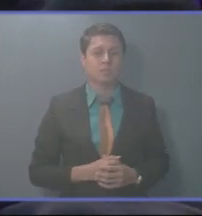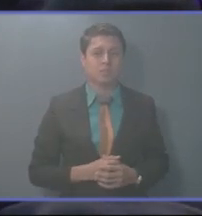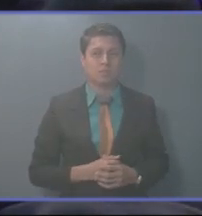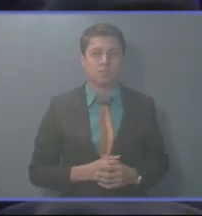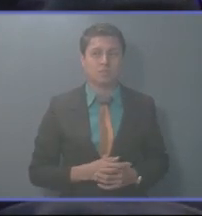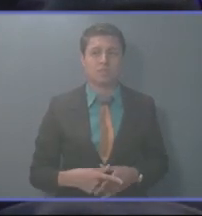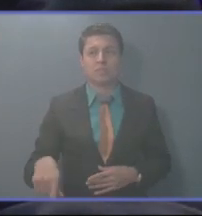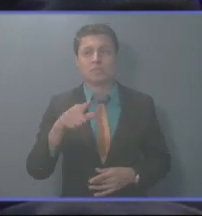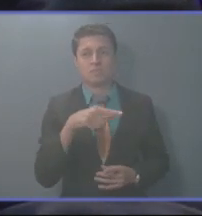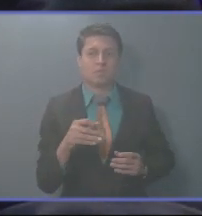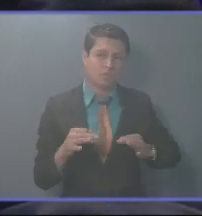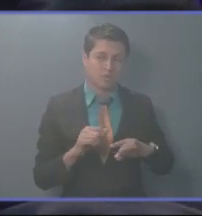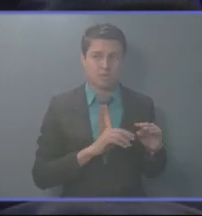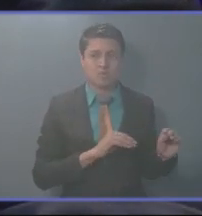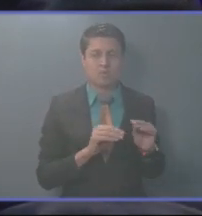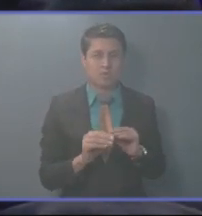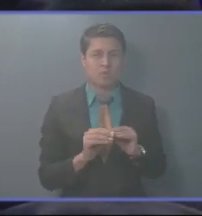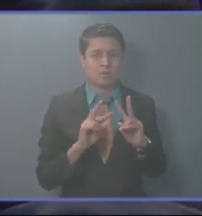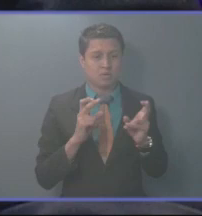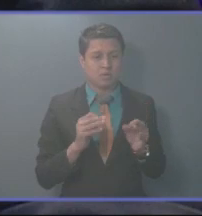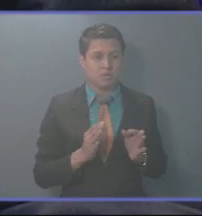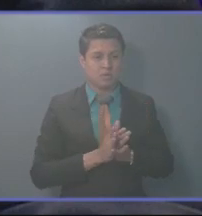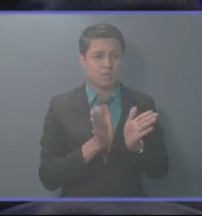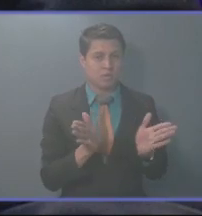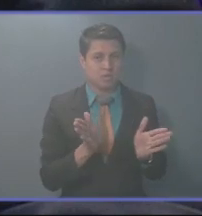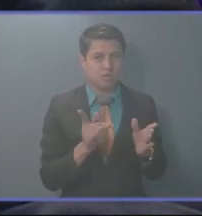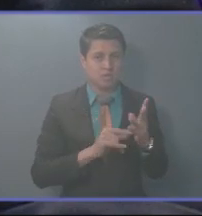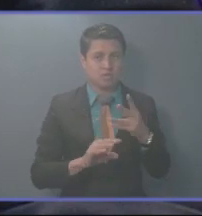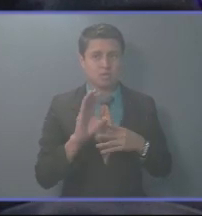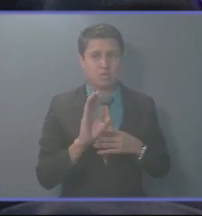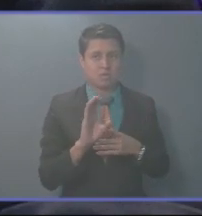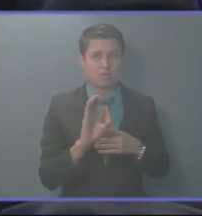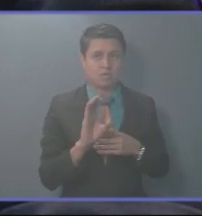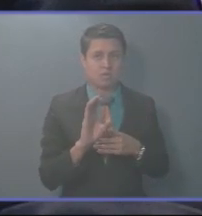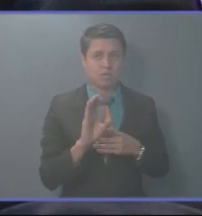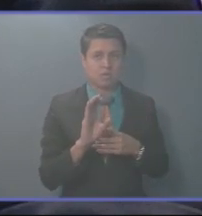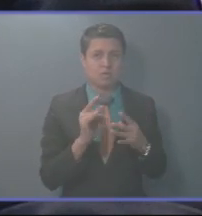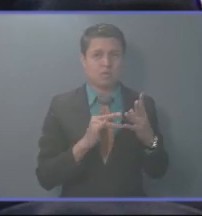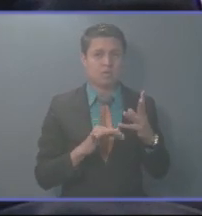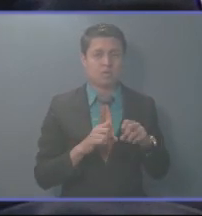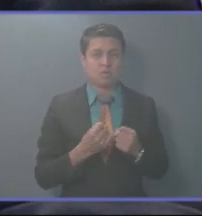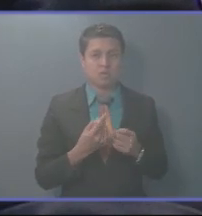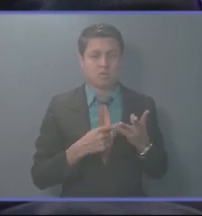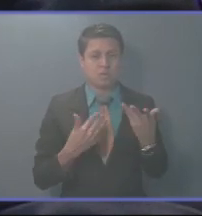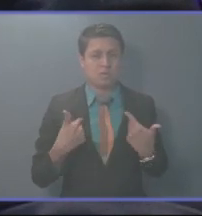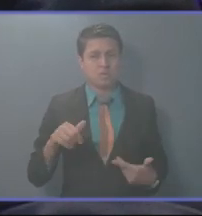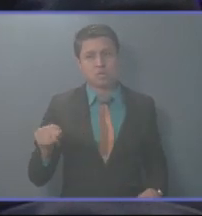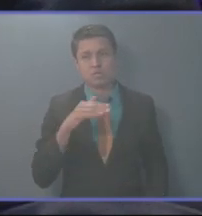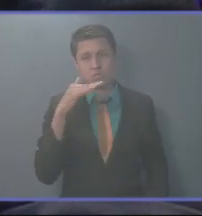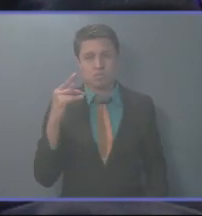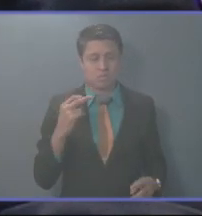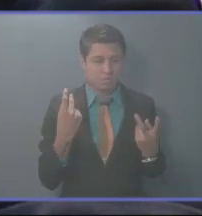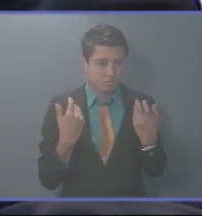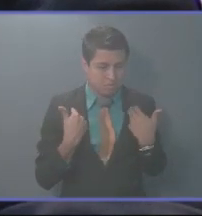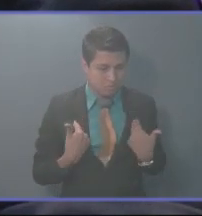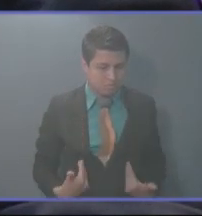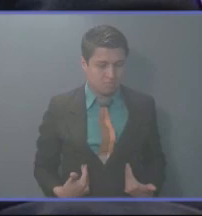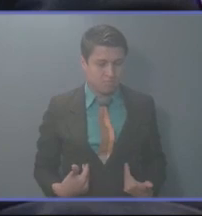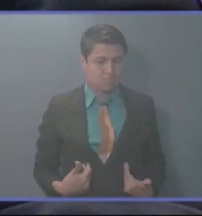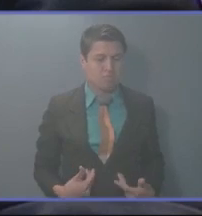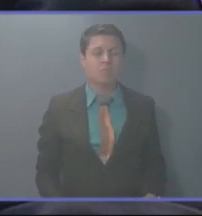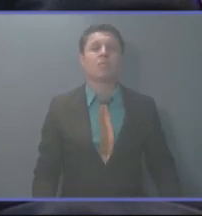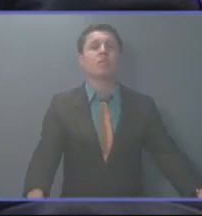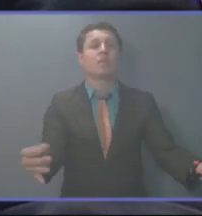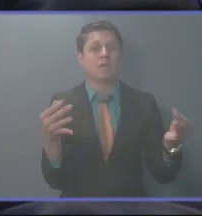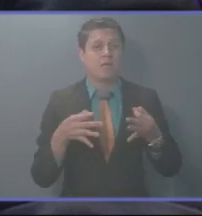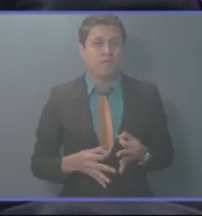Que los crímenes de lesa humanidad y crímenes de guerra constitutivos de graves violaciones al derecho internacional humanitario son de